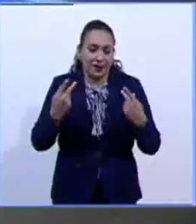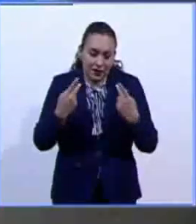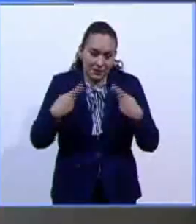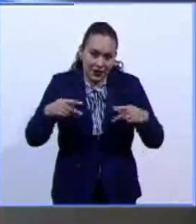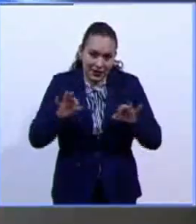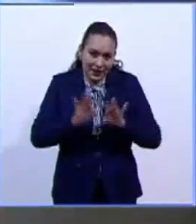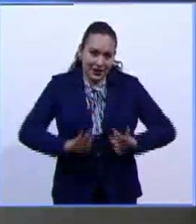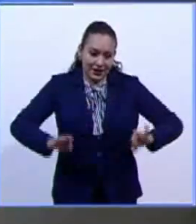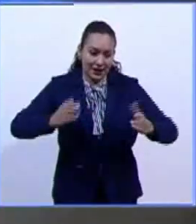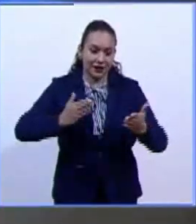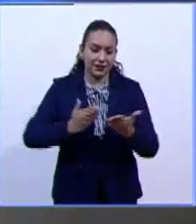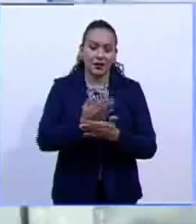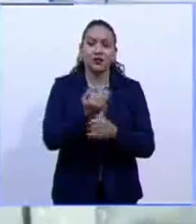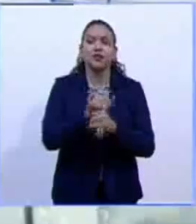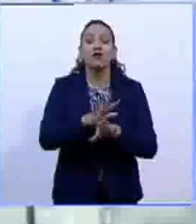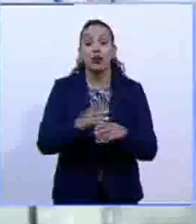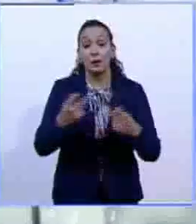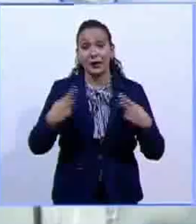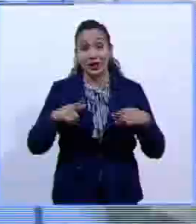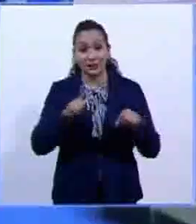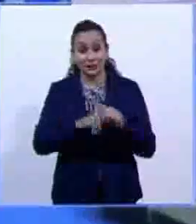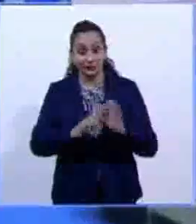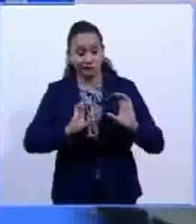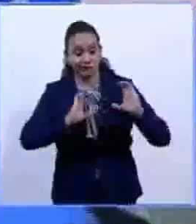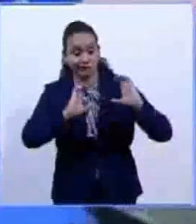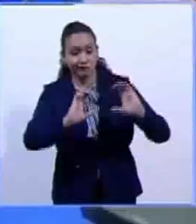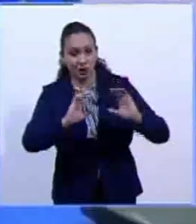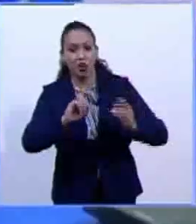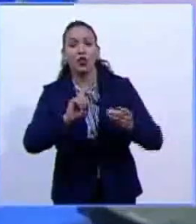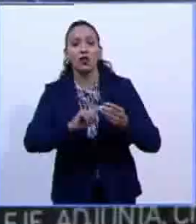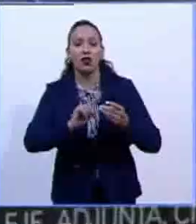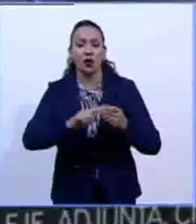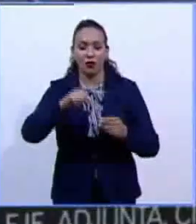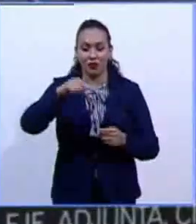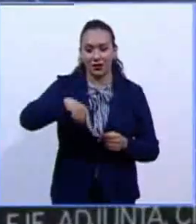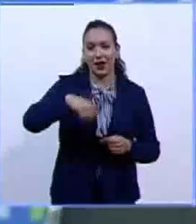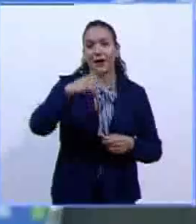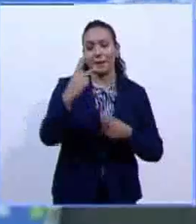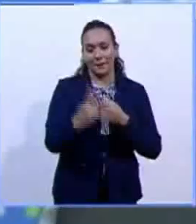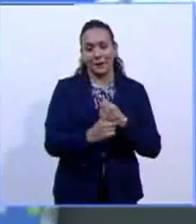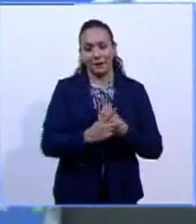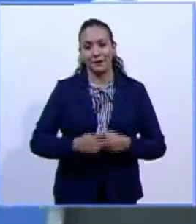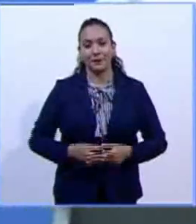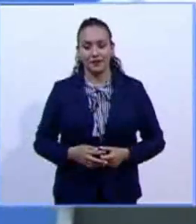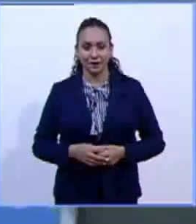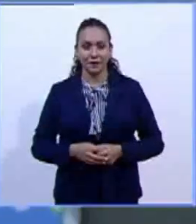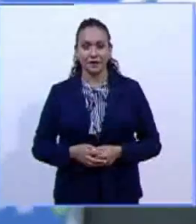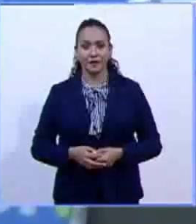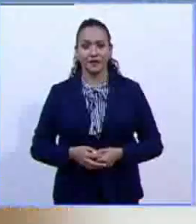la protección de datos personales en nuestro país.